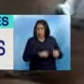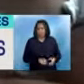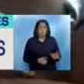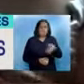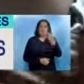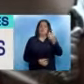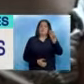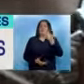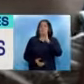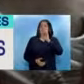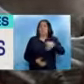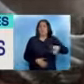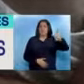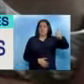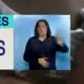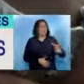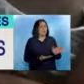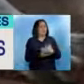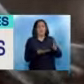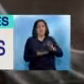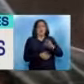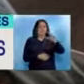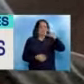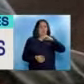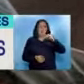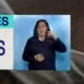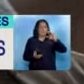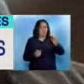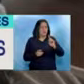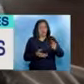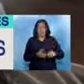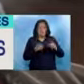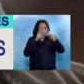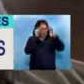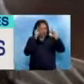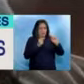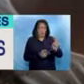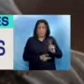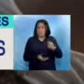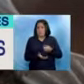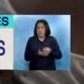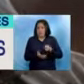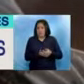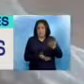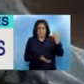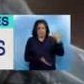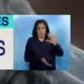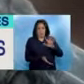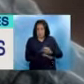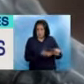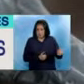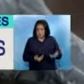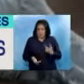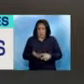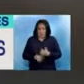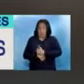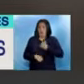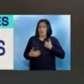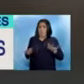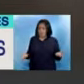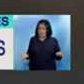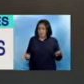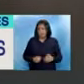¿Saben por qué? Porque dice el director, no, las muchachas no van a atender las enfermeras porque no nos pagan hace como 5 meses. ¿Y qué culpa tenemos